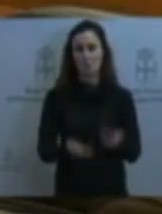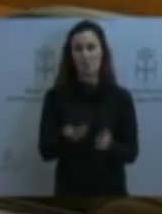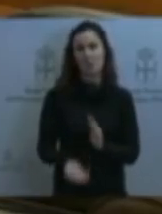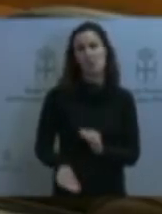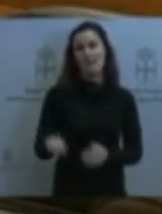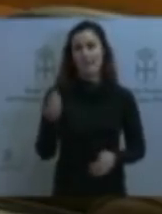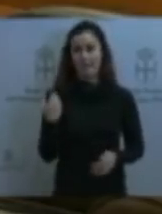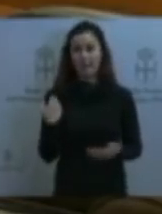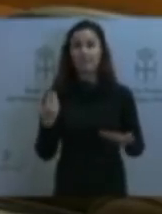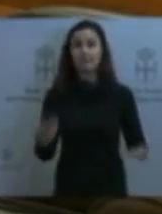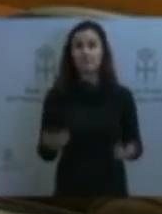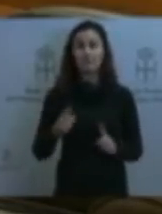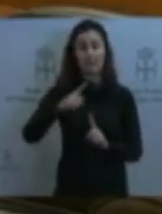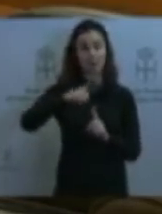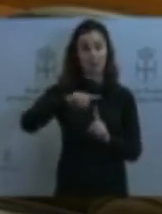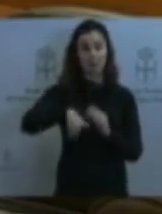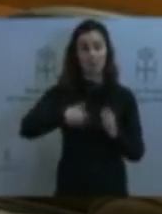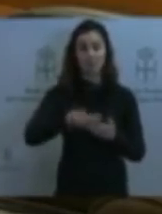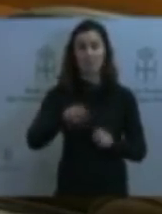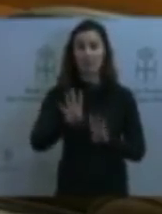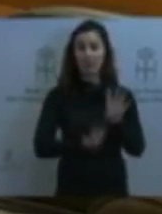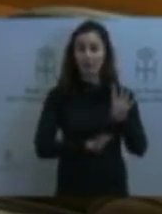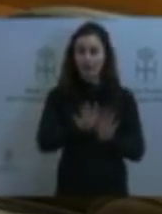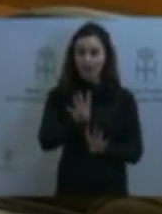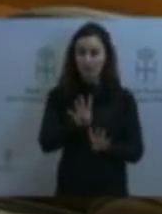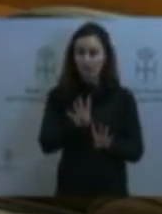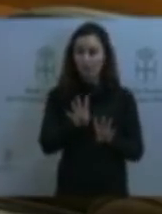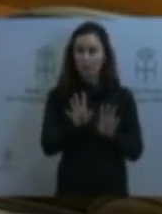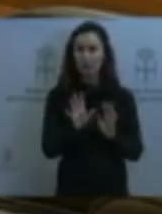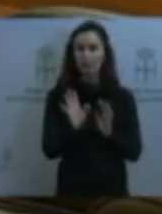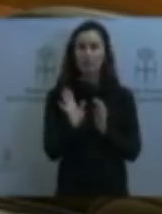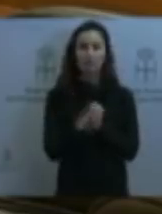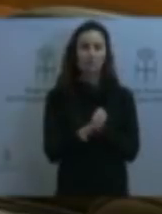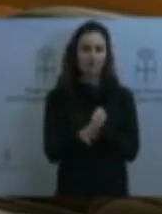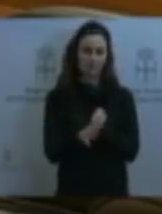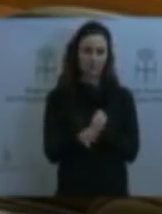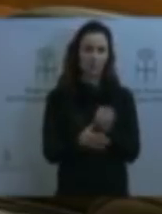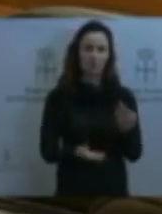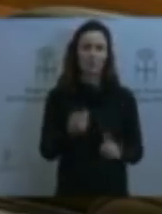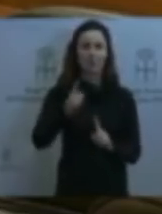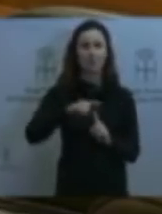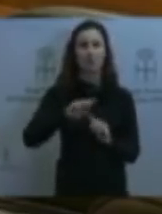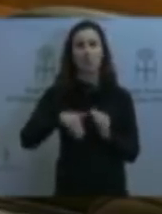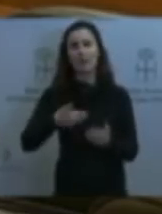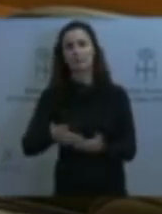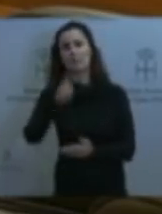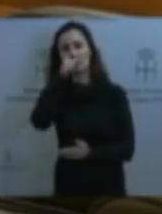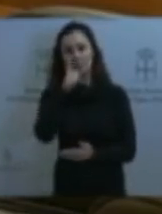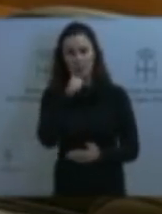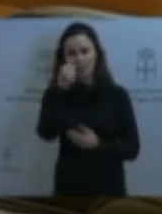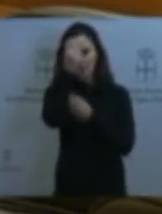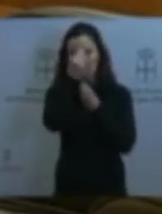Narcea se tarda más que de Tineo a Ubieu. Figúrese lo que supone eso a la hora de concebir